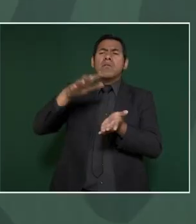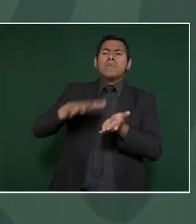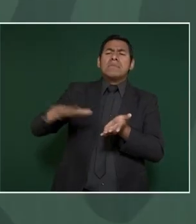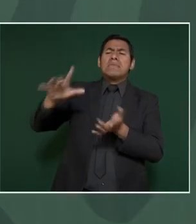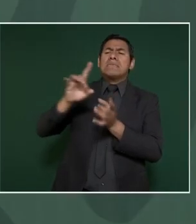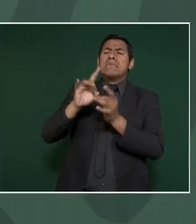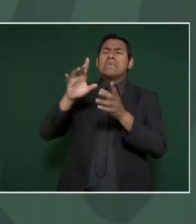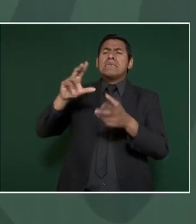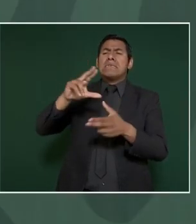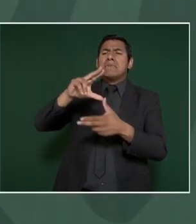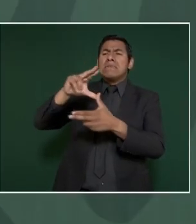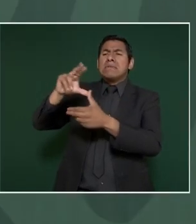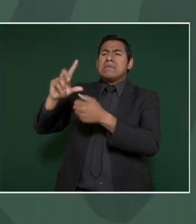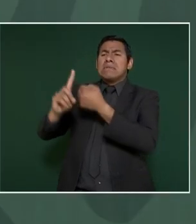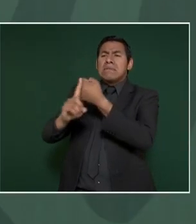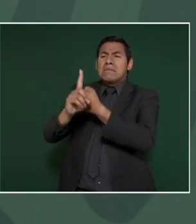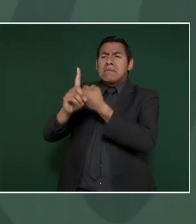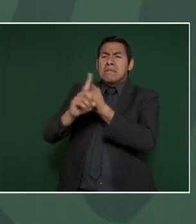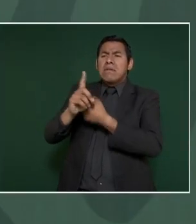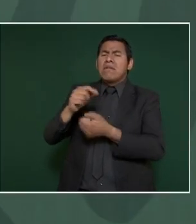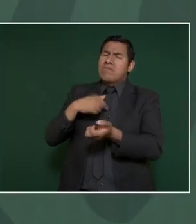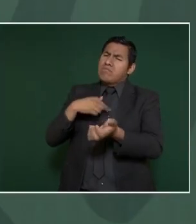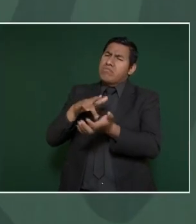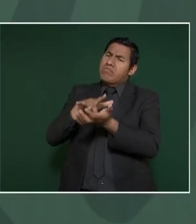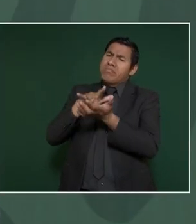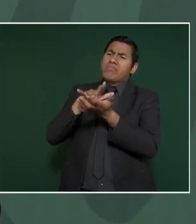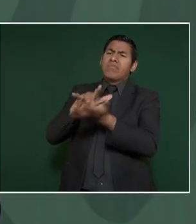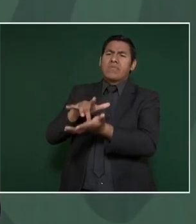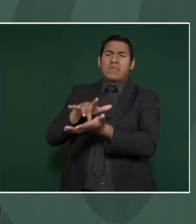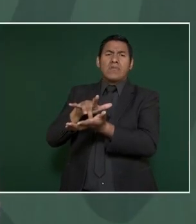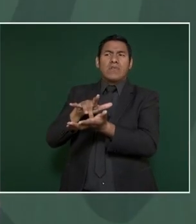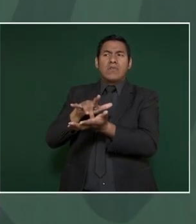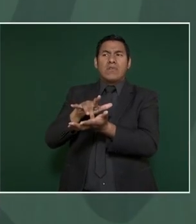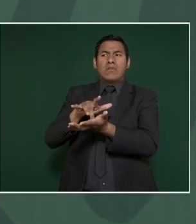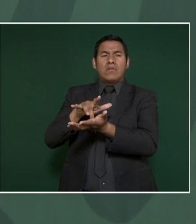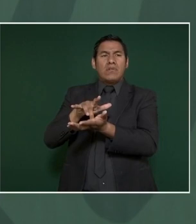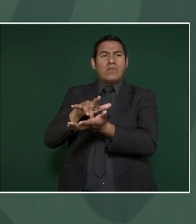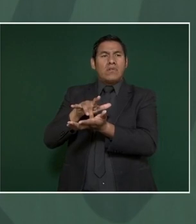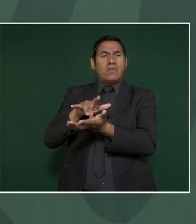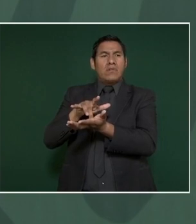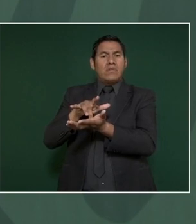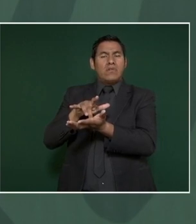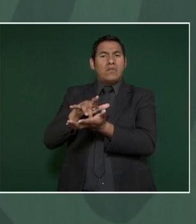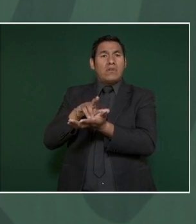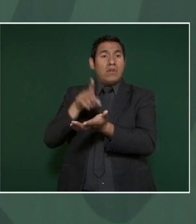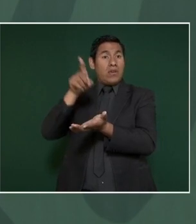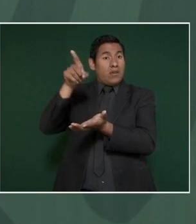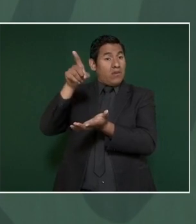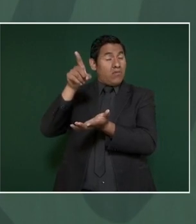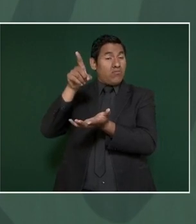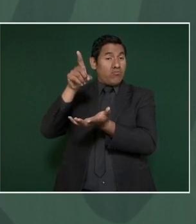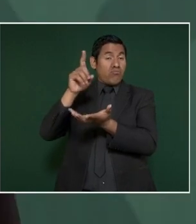damnificados de Acapulco y ahora este